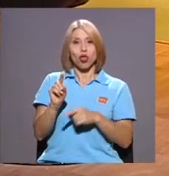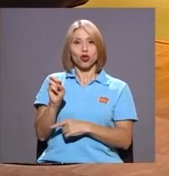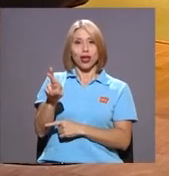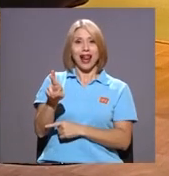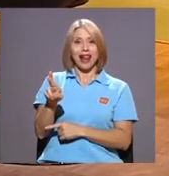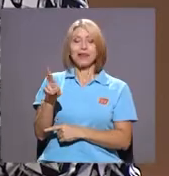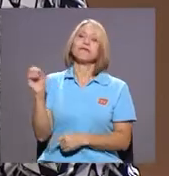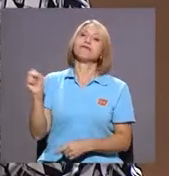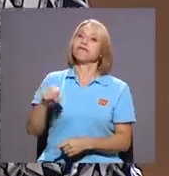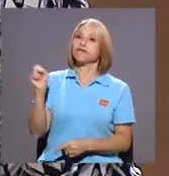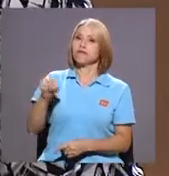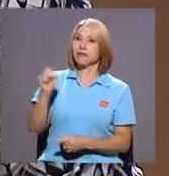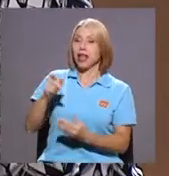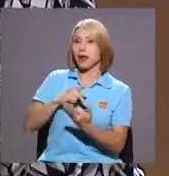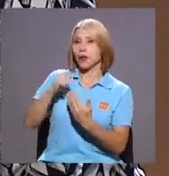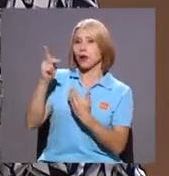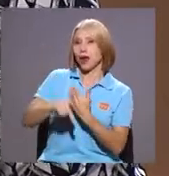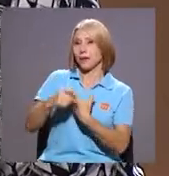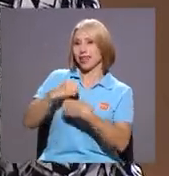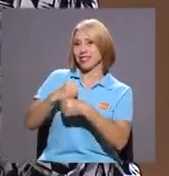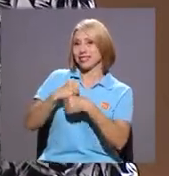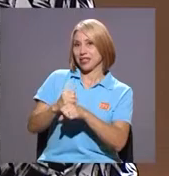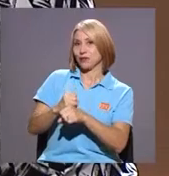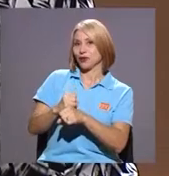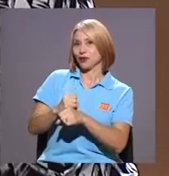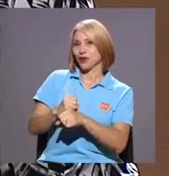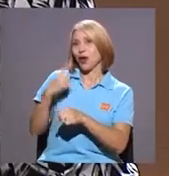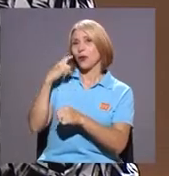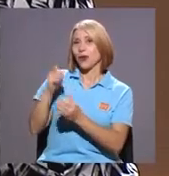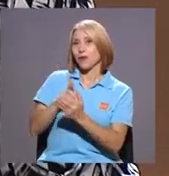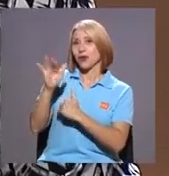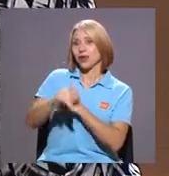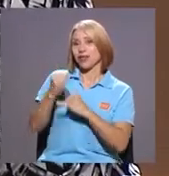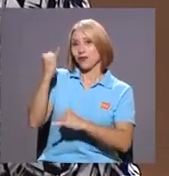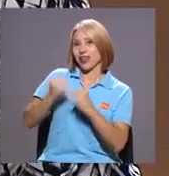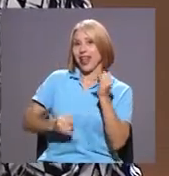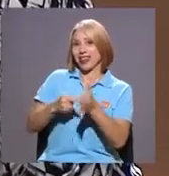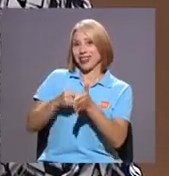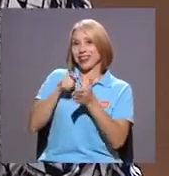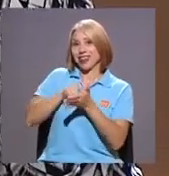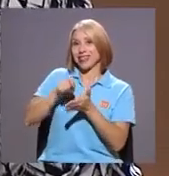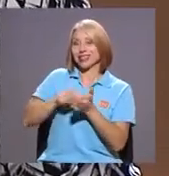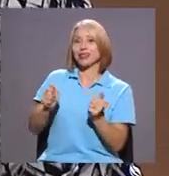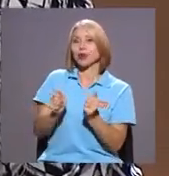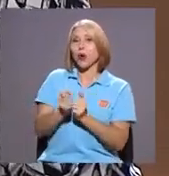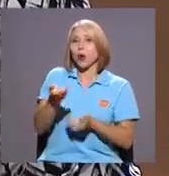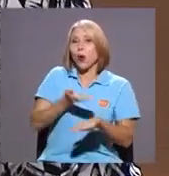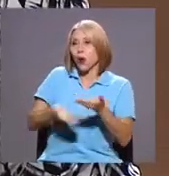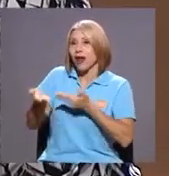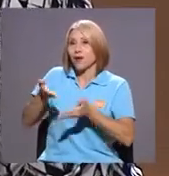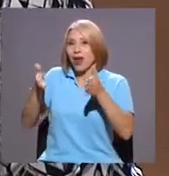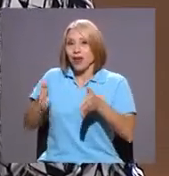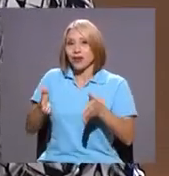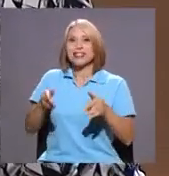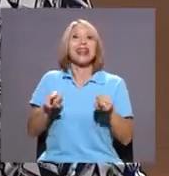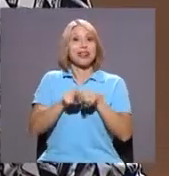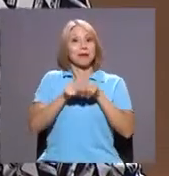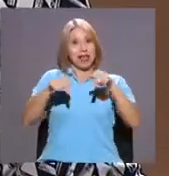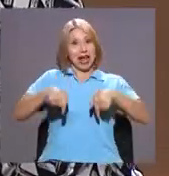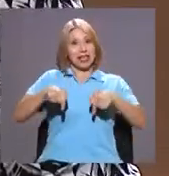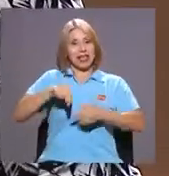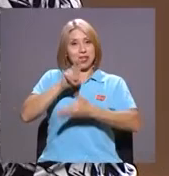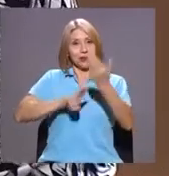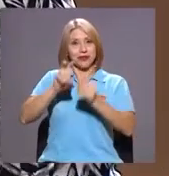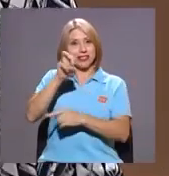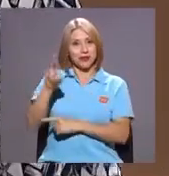hicimos, digo yo, porque el proyecto al final, la tesis, la hice con los colaboradores y todos mis colegas aquí también en la Universidad de Costa